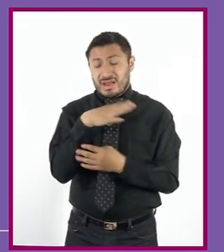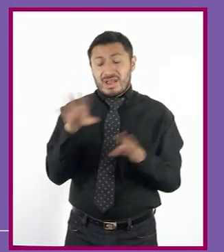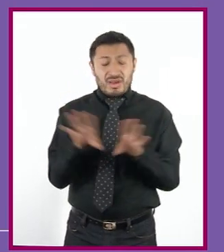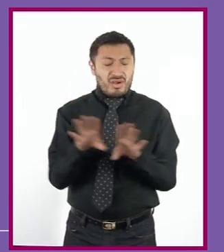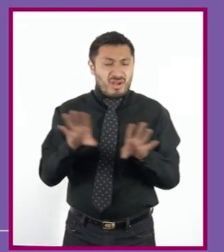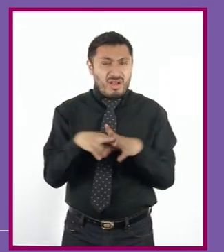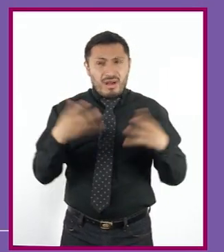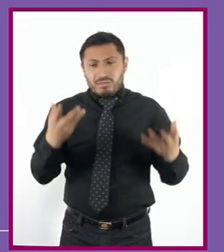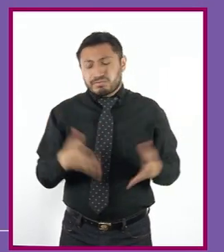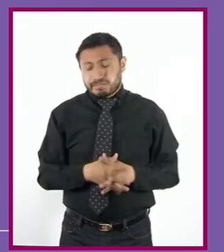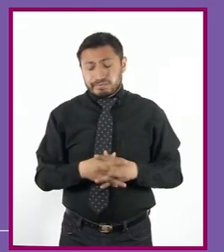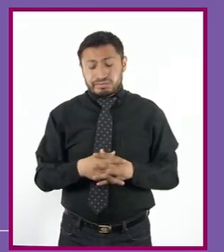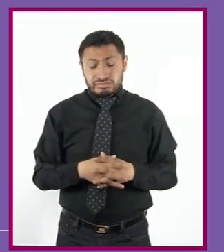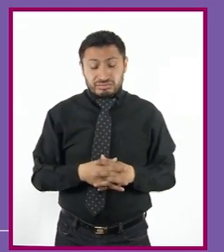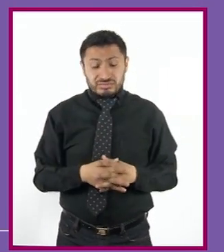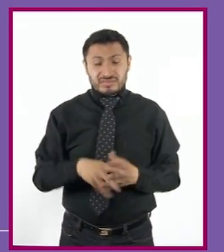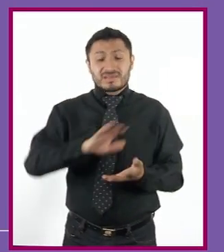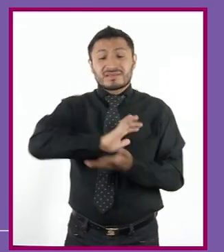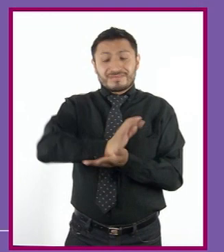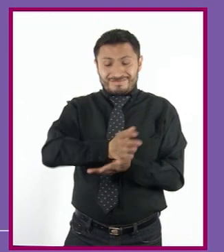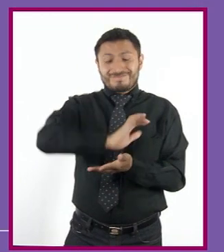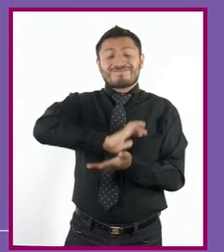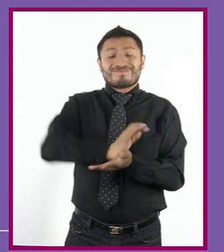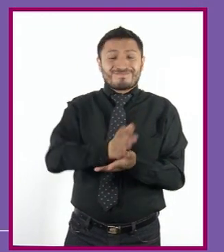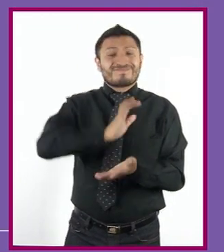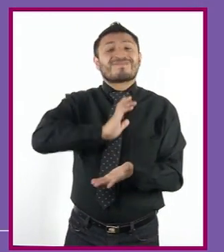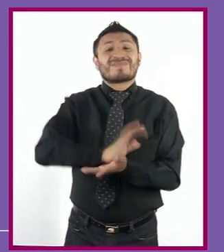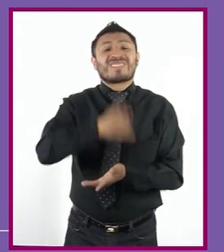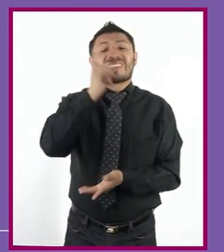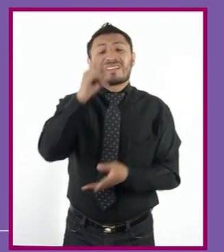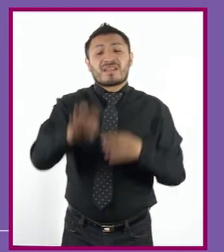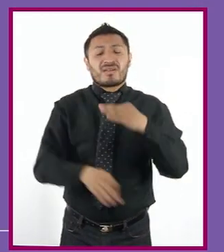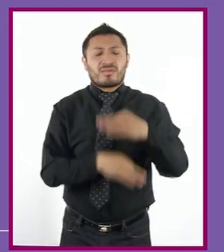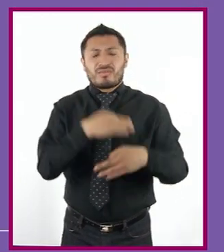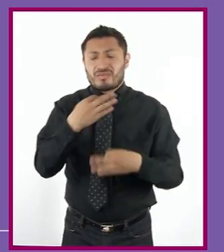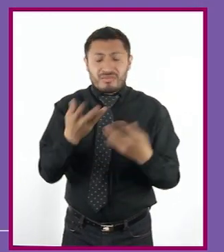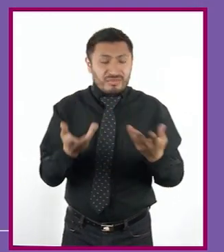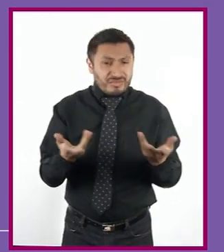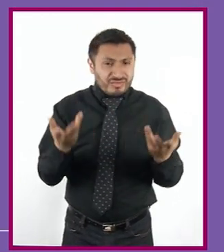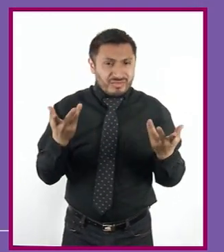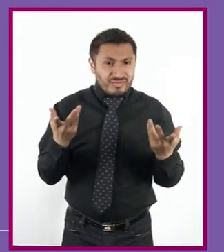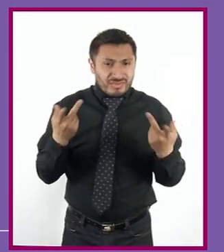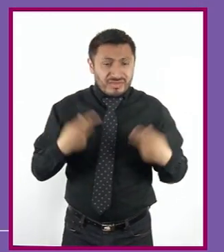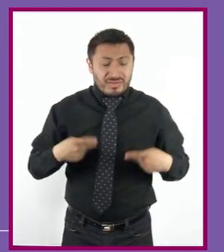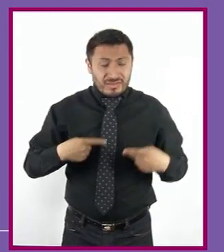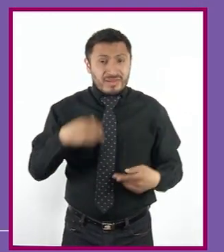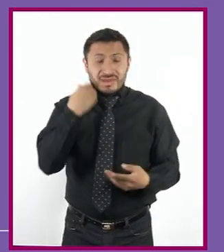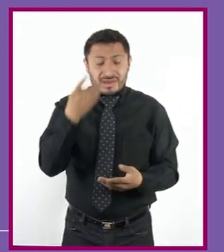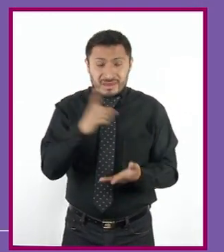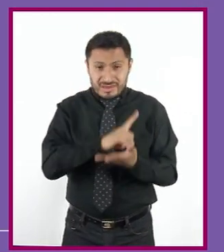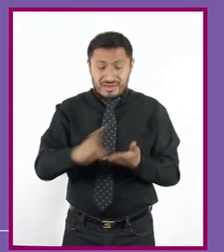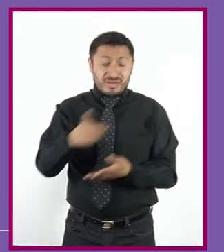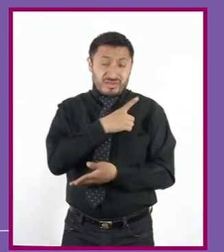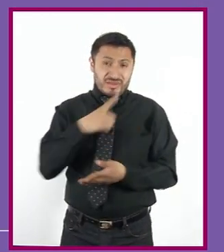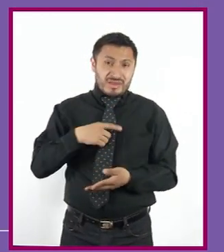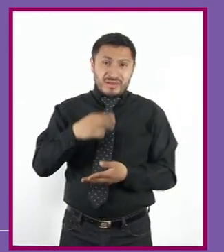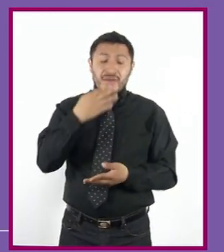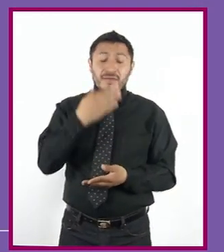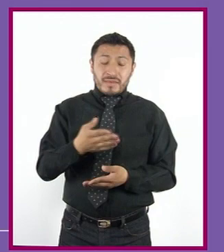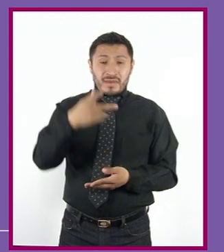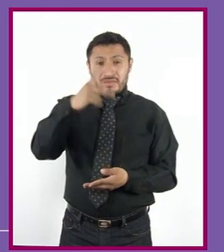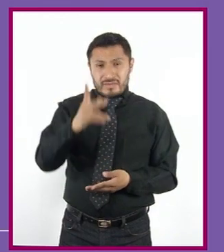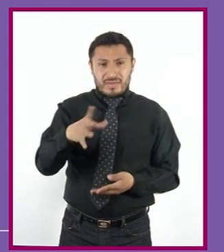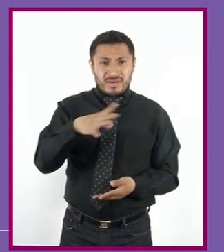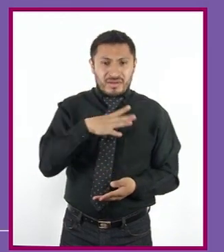y muy extendida discriminación que prácticamente saca del circuito de los derechos y las oportunidades a miles, yo